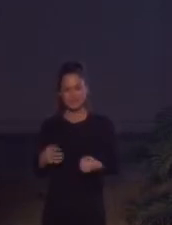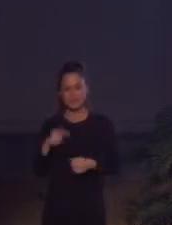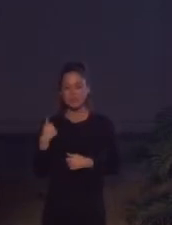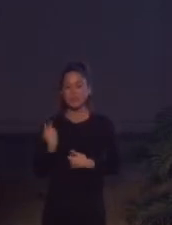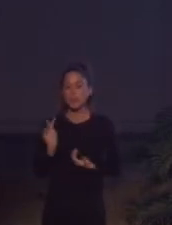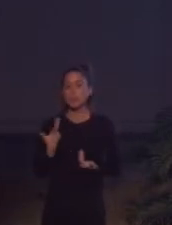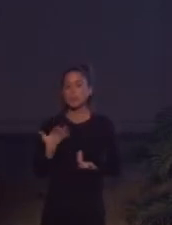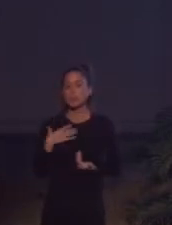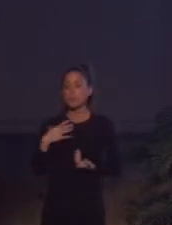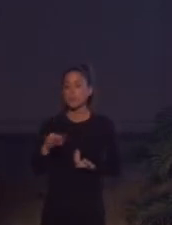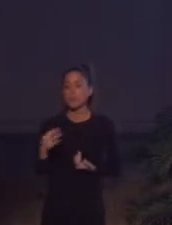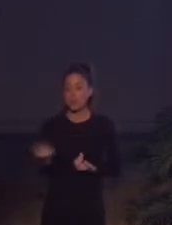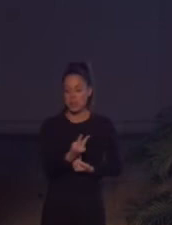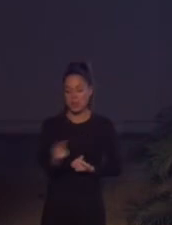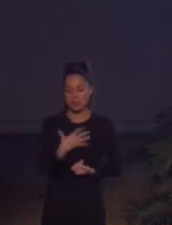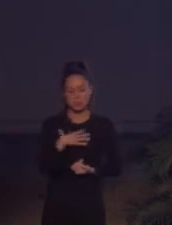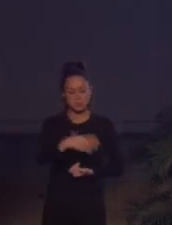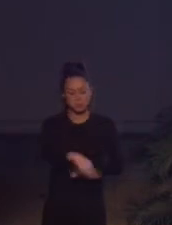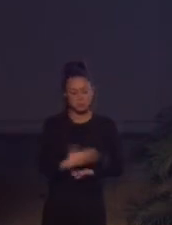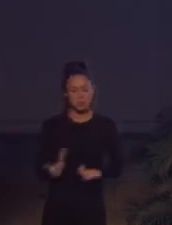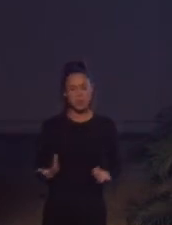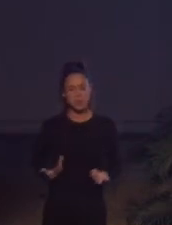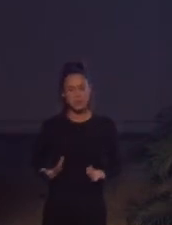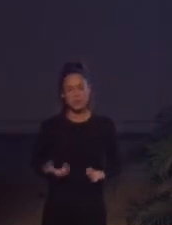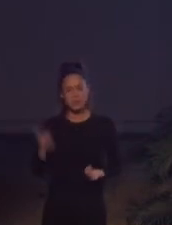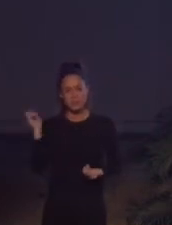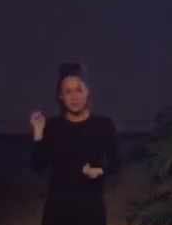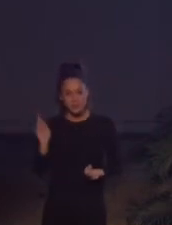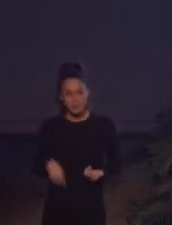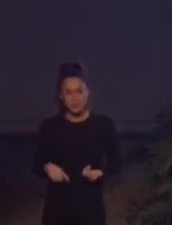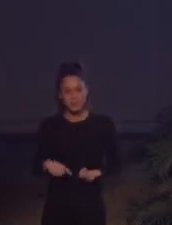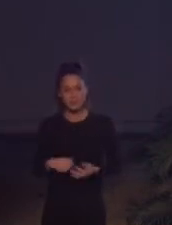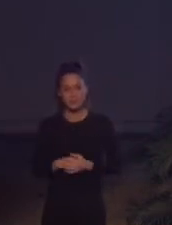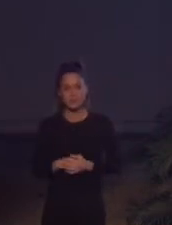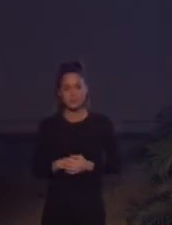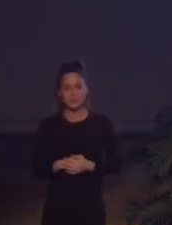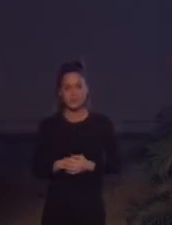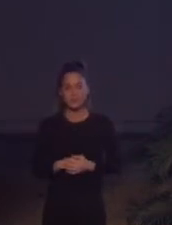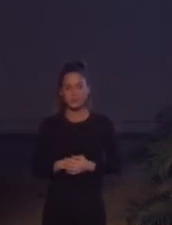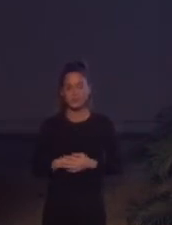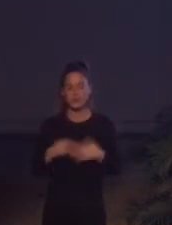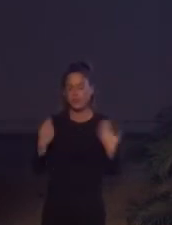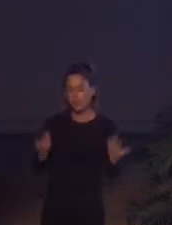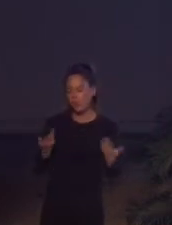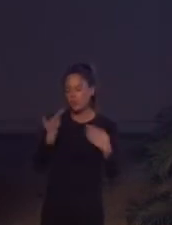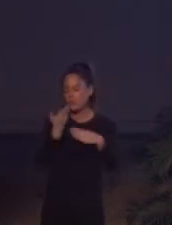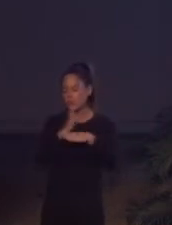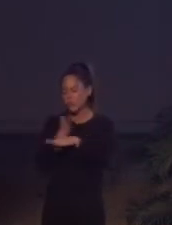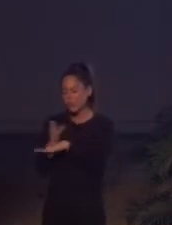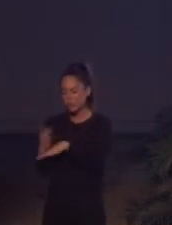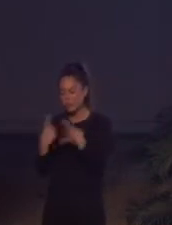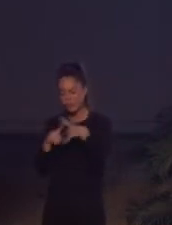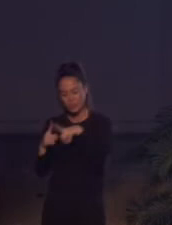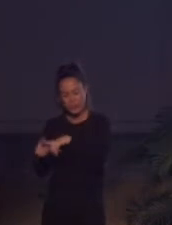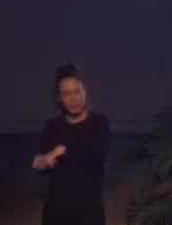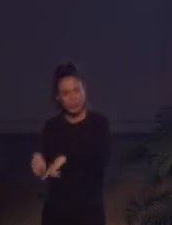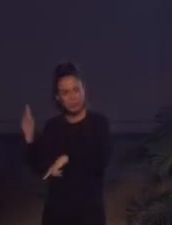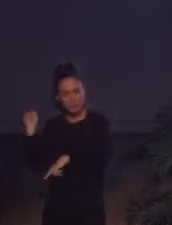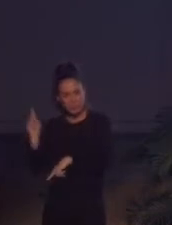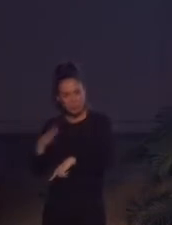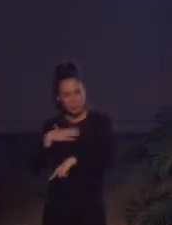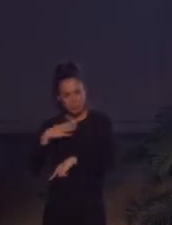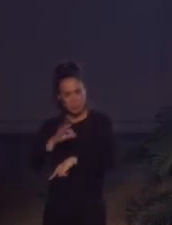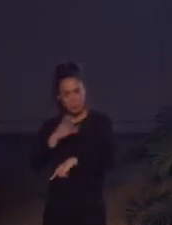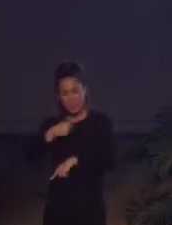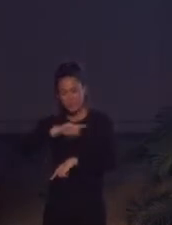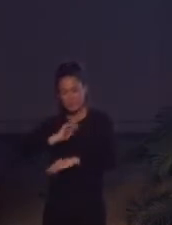den edo ez, beste planteamendu, ba, desazkundearen inguruko planteamendu batzuekin, edo beste gauza batzukin, ez? Porque aurkeztu